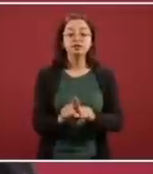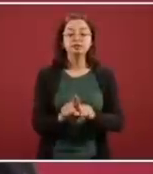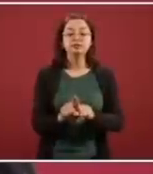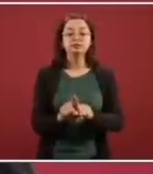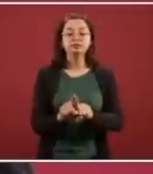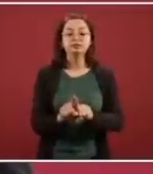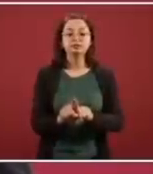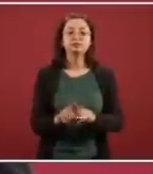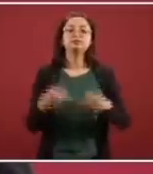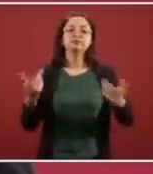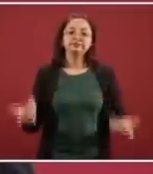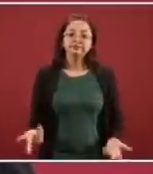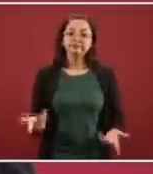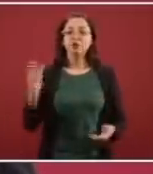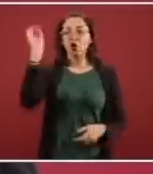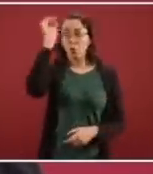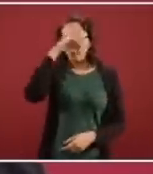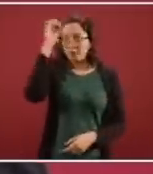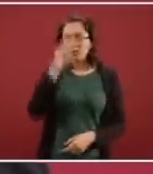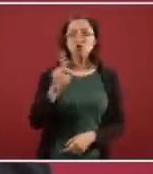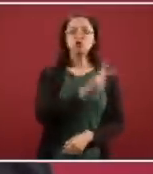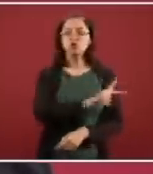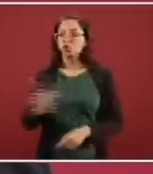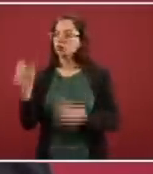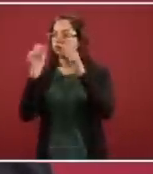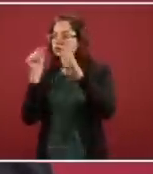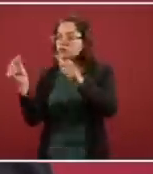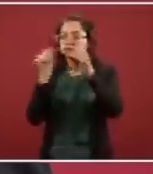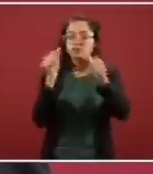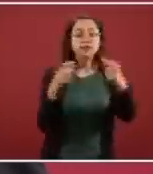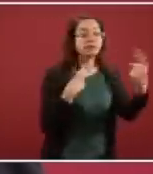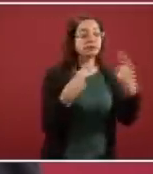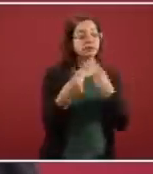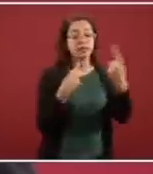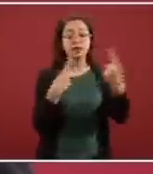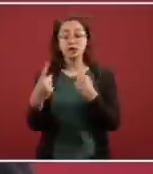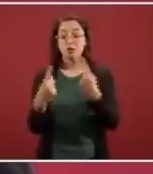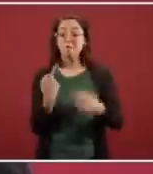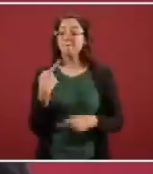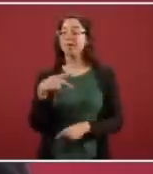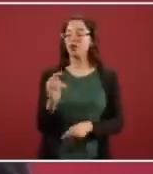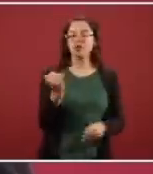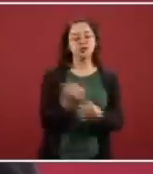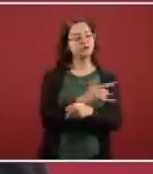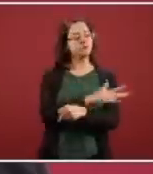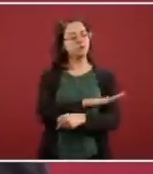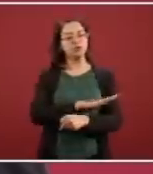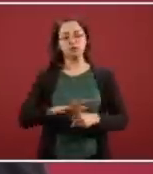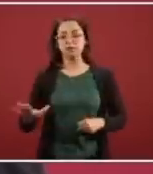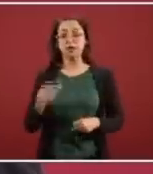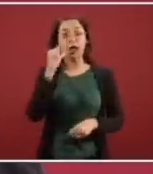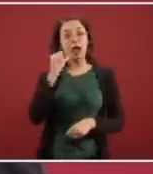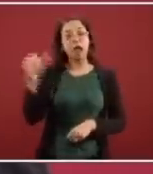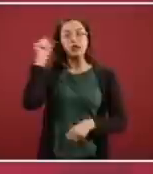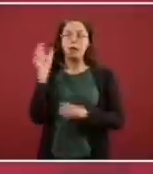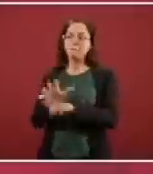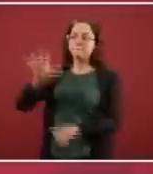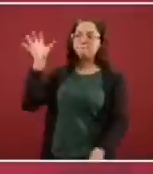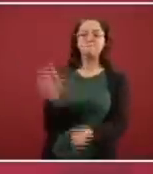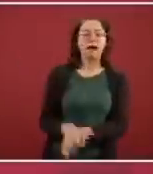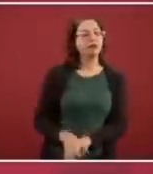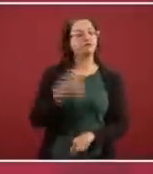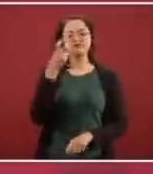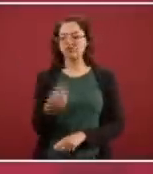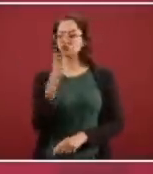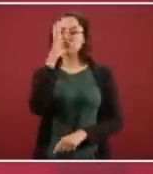se escuche a todos y que haya diálogo. Lo que no puede haber es lo que sucedió ayer: